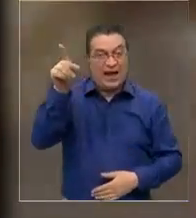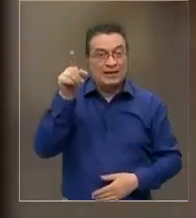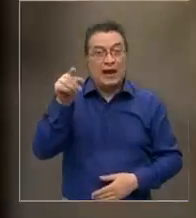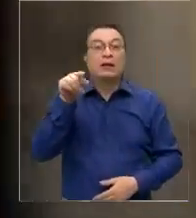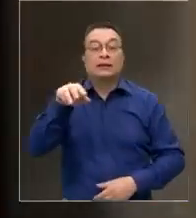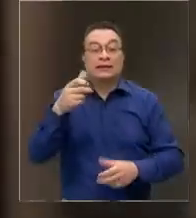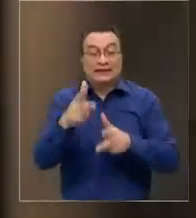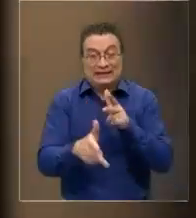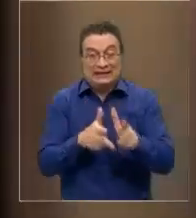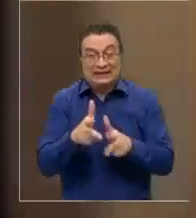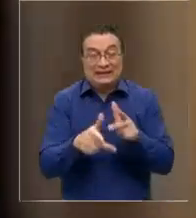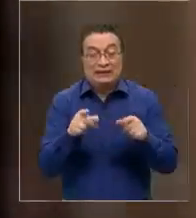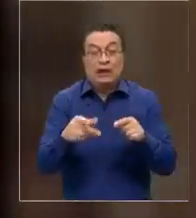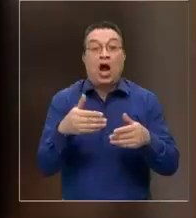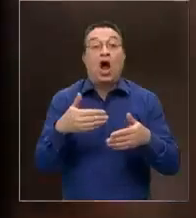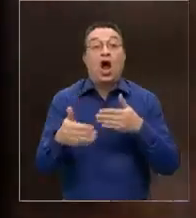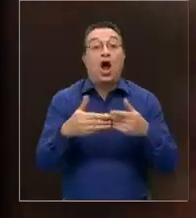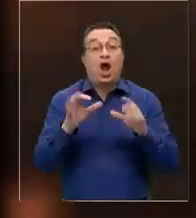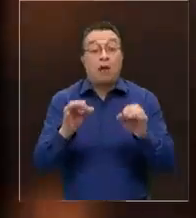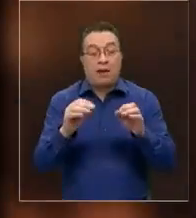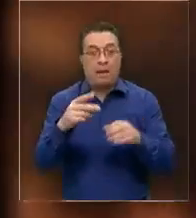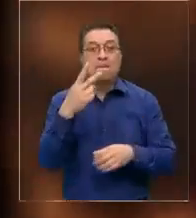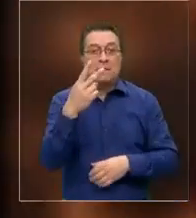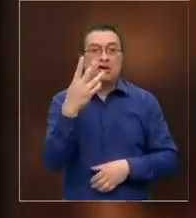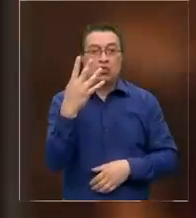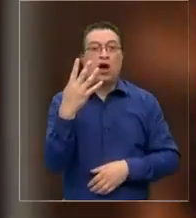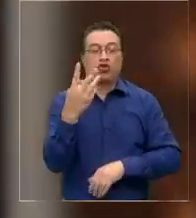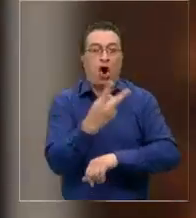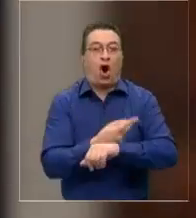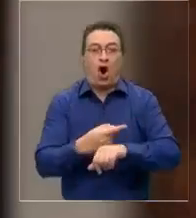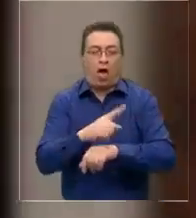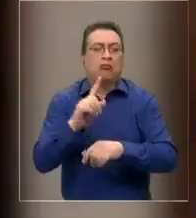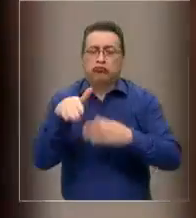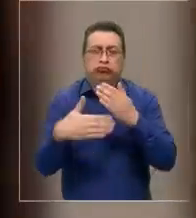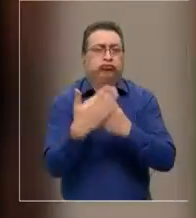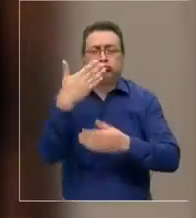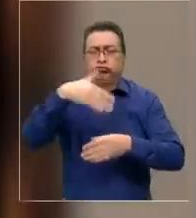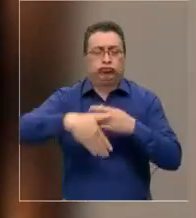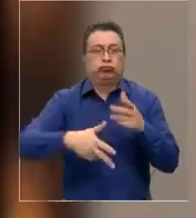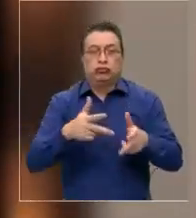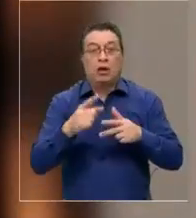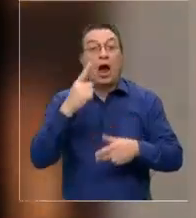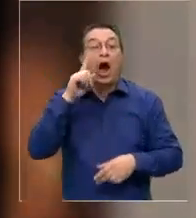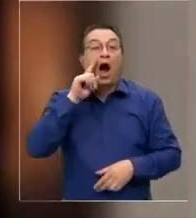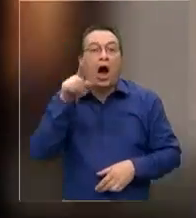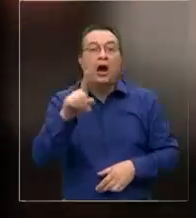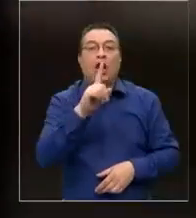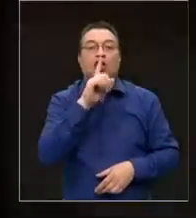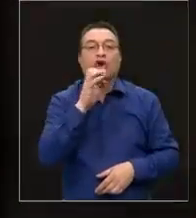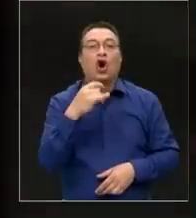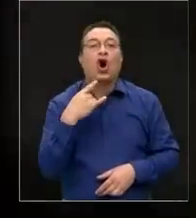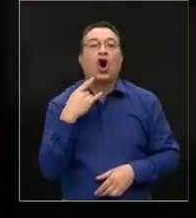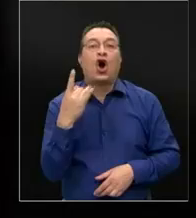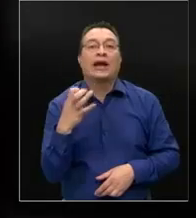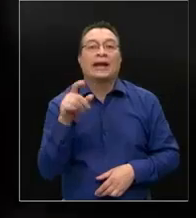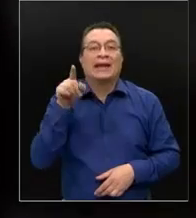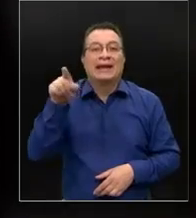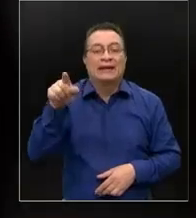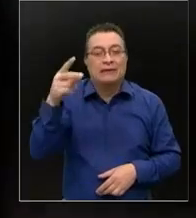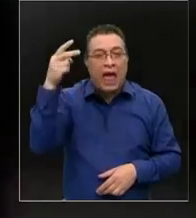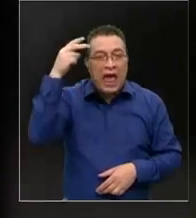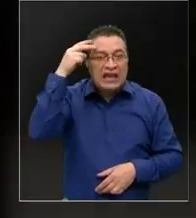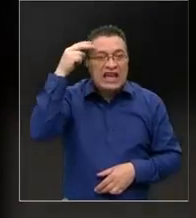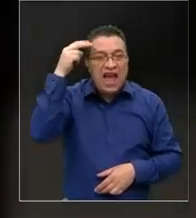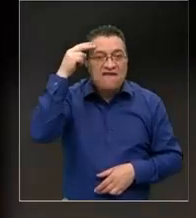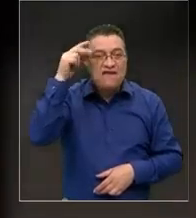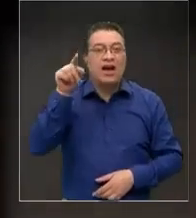estaciones de trenes en forma habitual sí funcionan 24 horas, pero sabemos que hay toque de queda en Kiev, por lo tanto es de